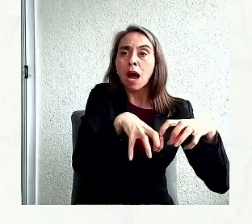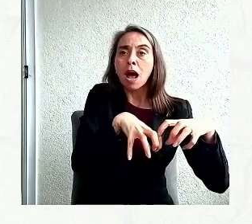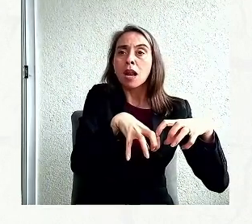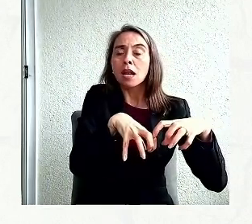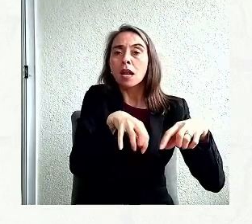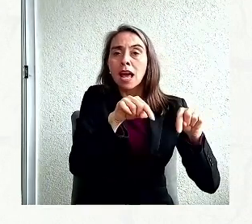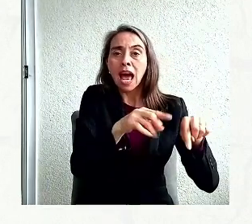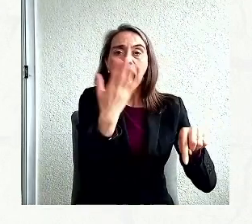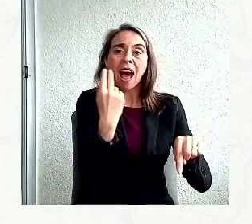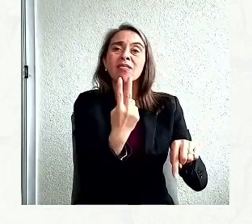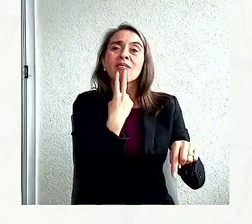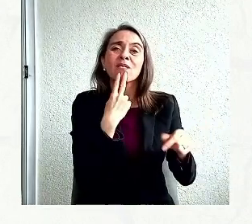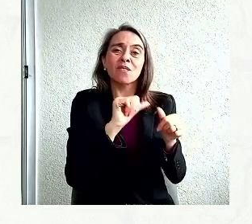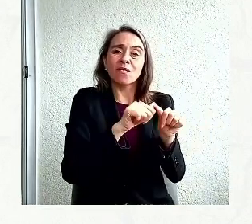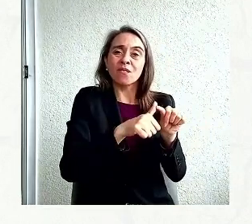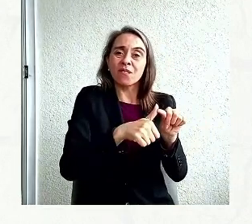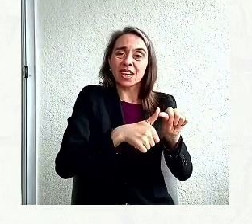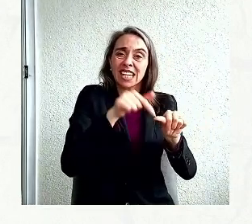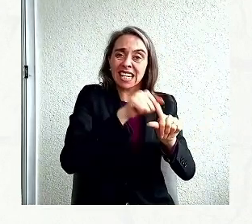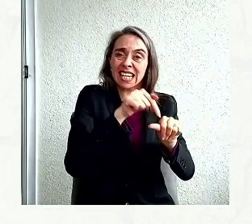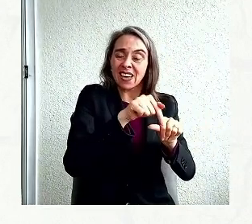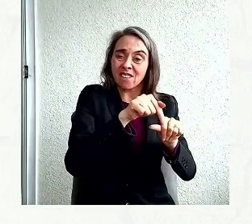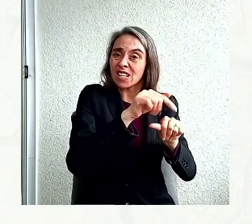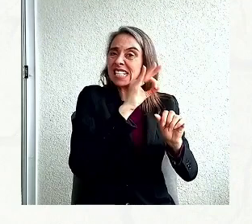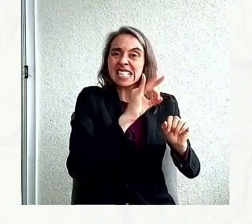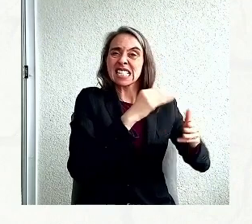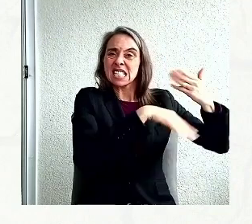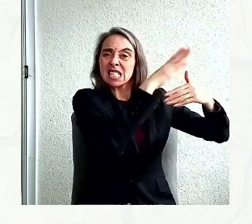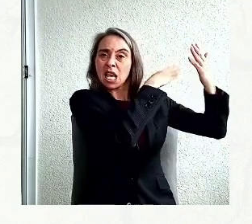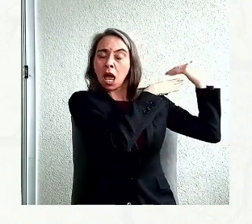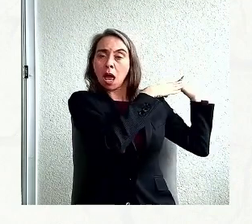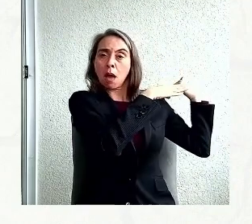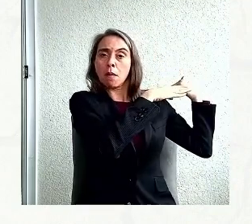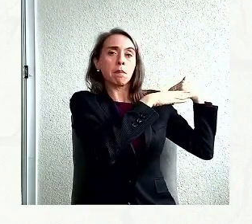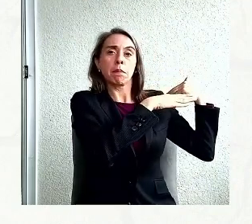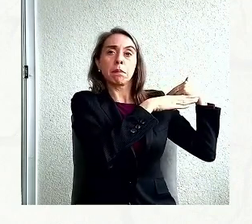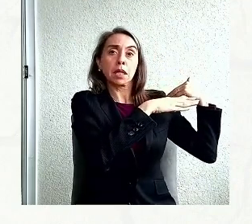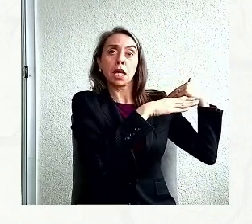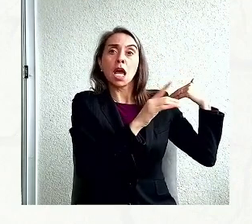estaban contenidas, siempre estuvieron, a otras áreas donde no hay